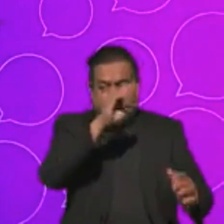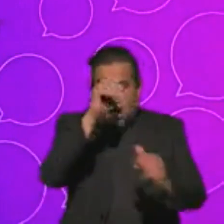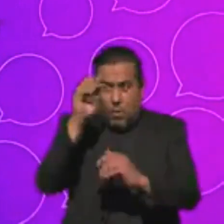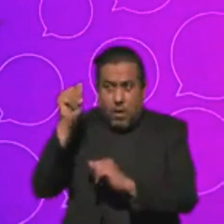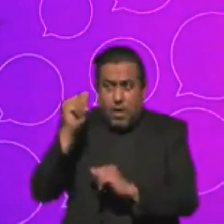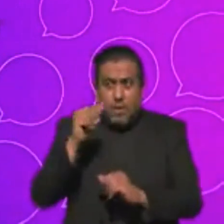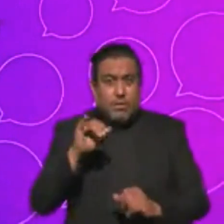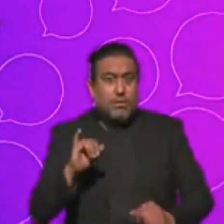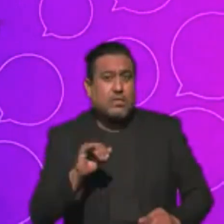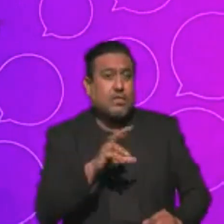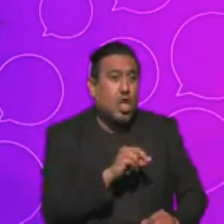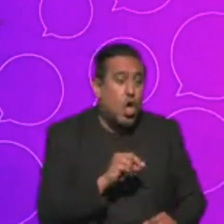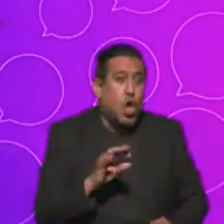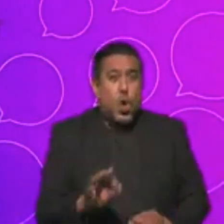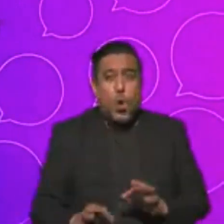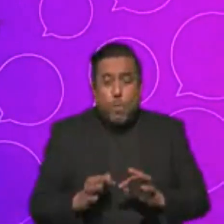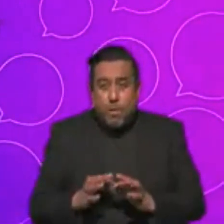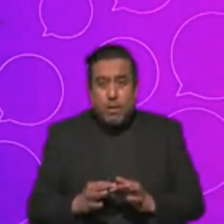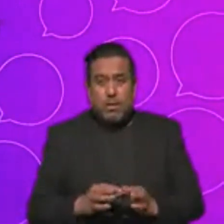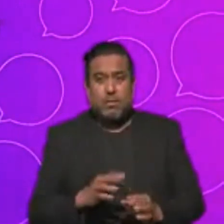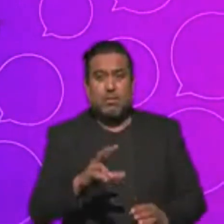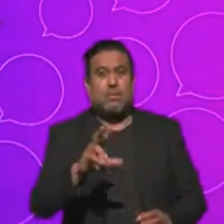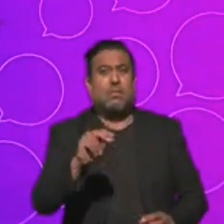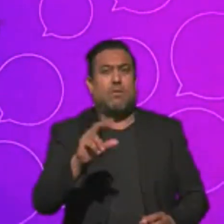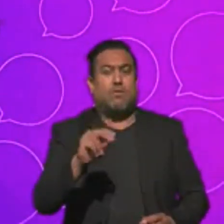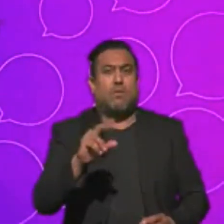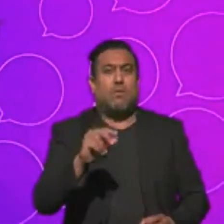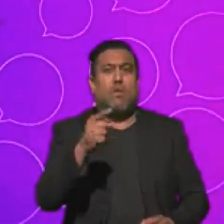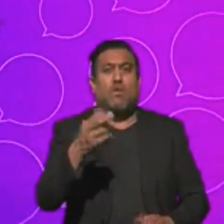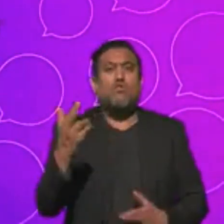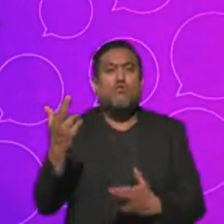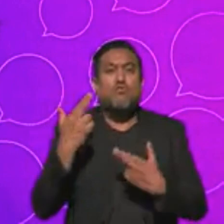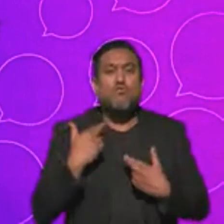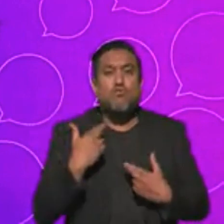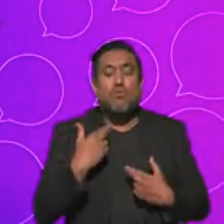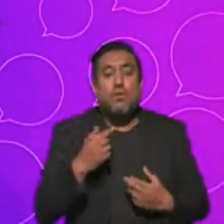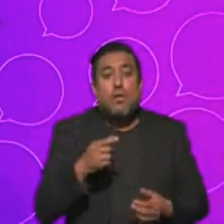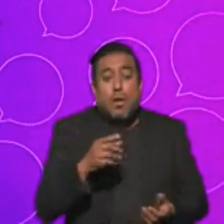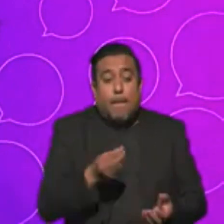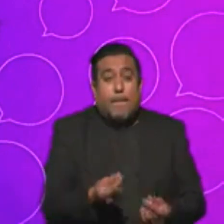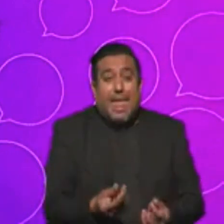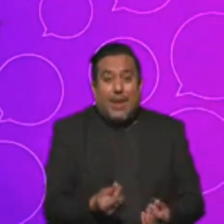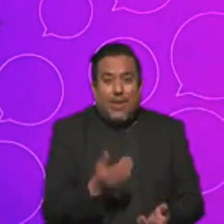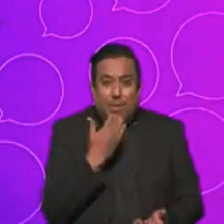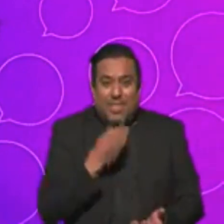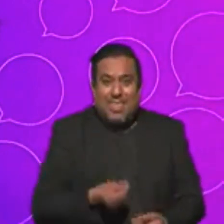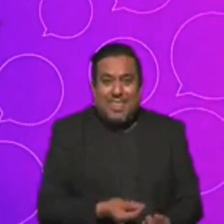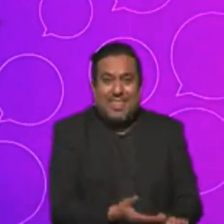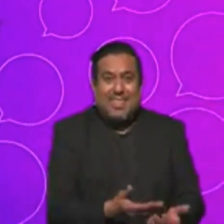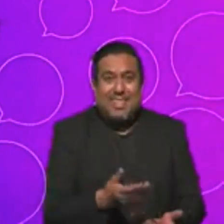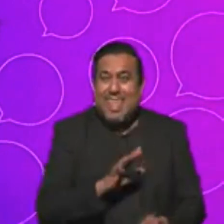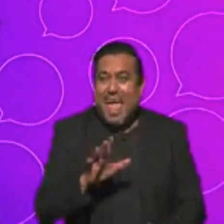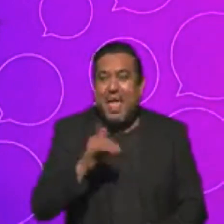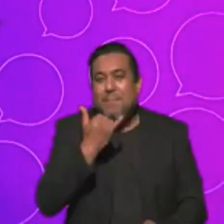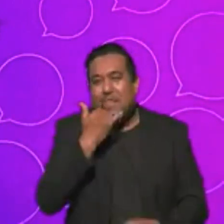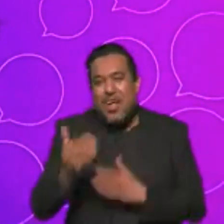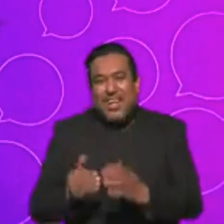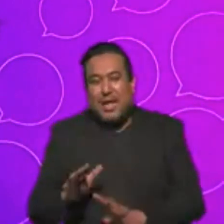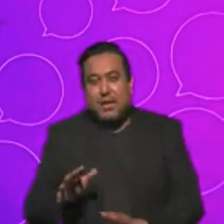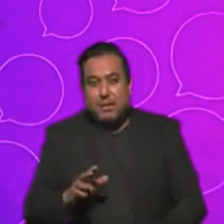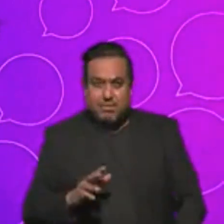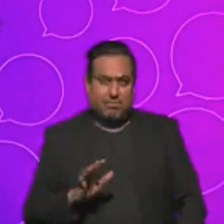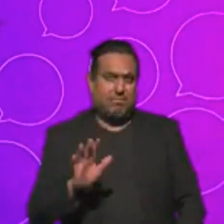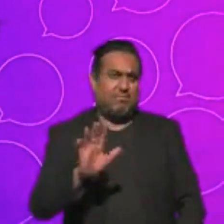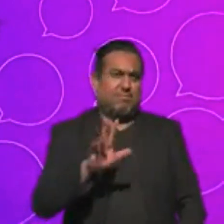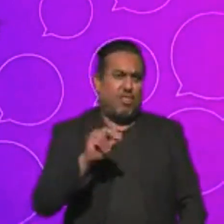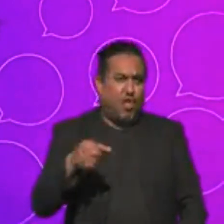decirle quieres cumplir y si me regalas dos toneladas de croquetas te perdono no podemos decirles eso tenemos que hacer